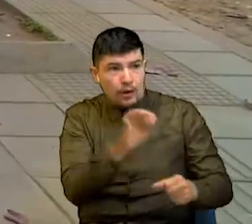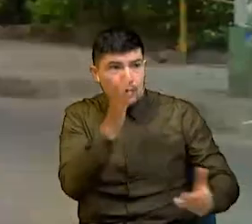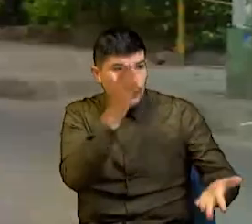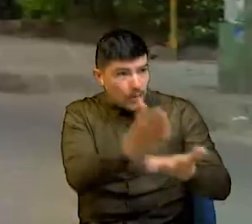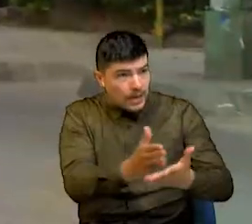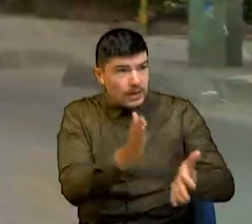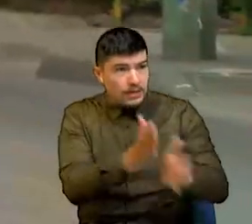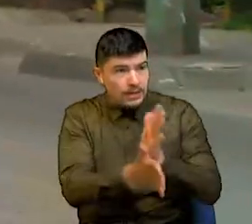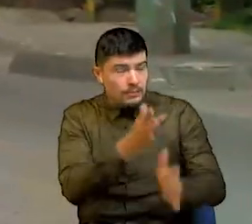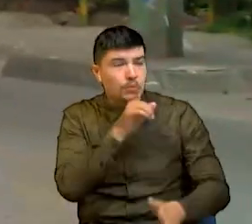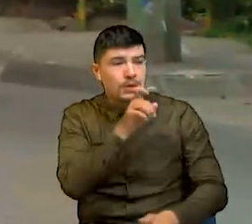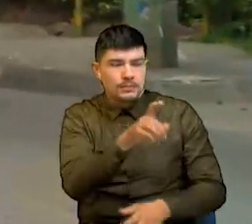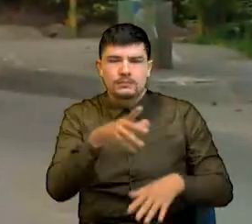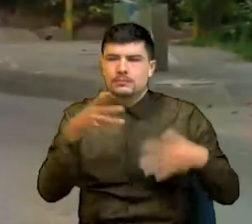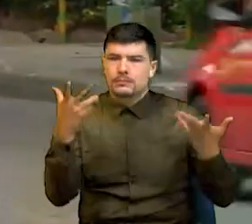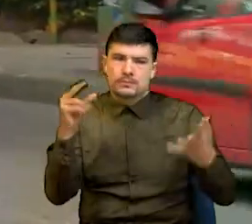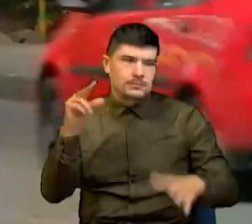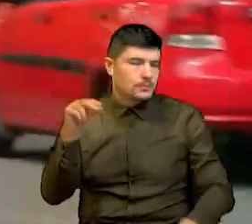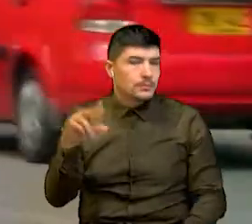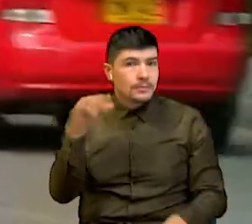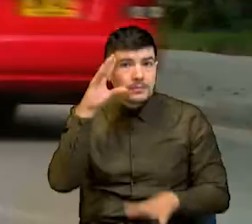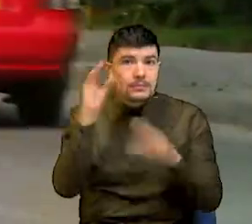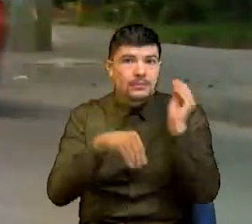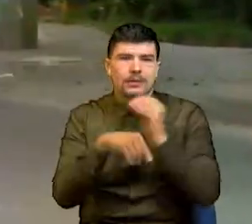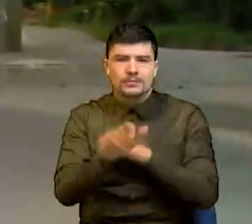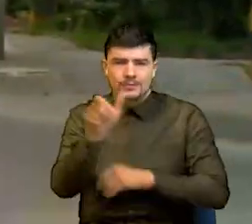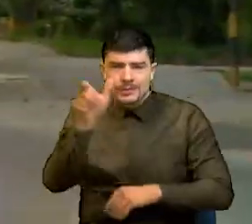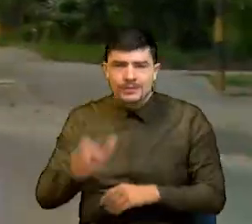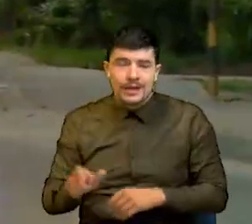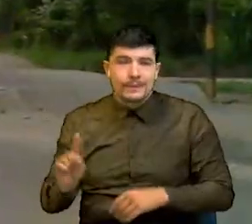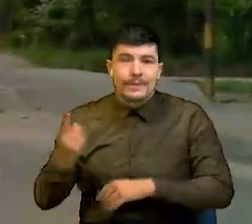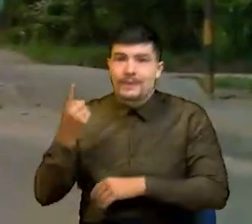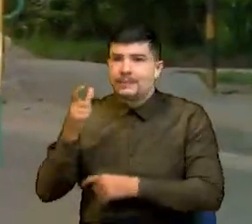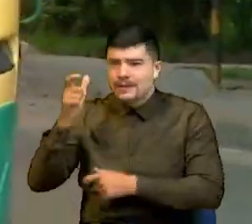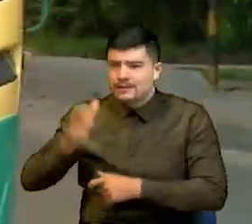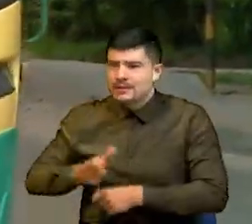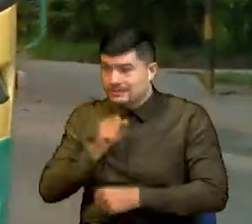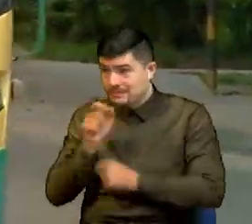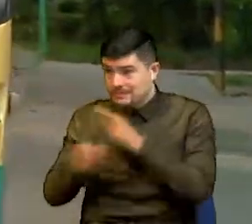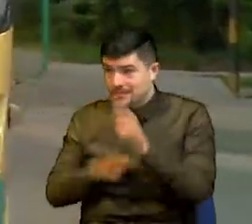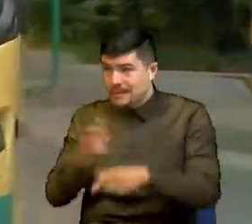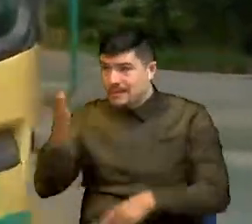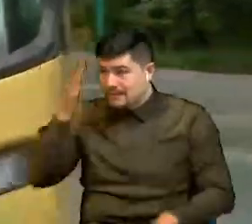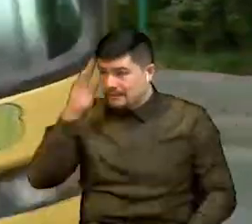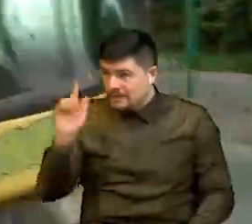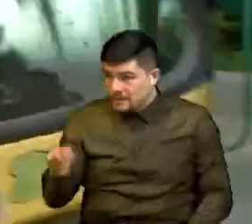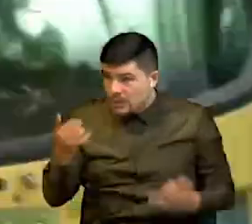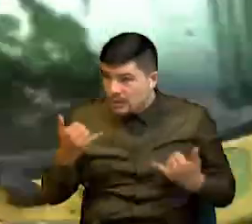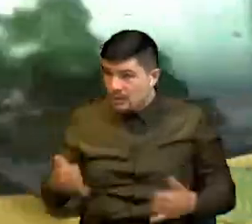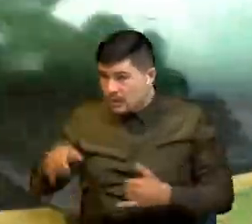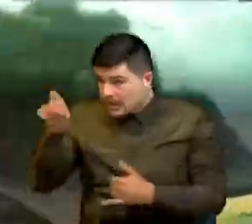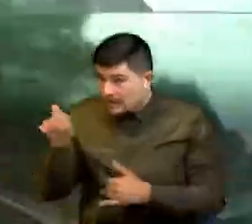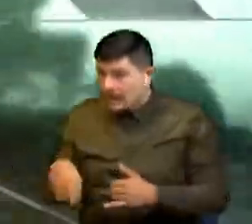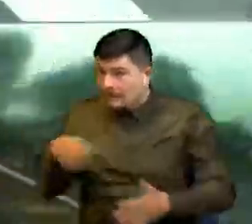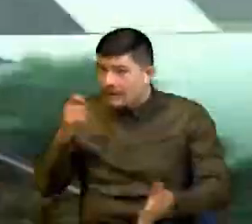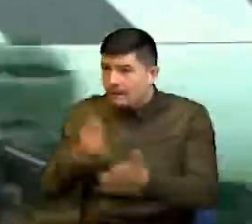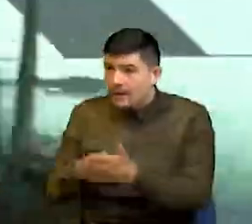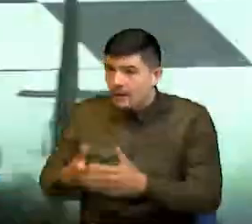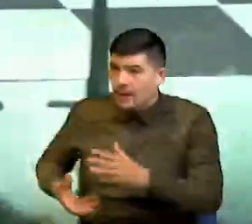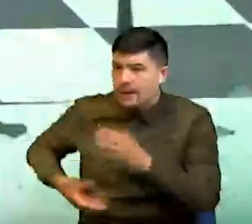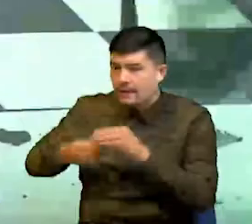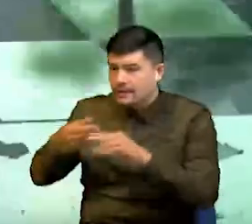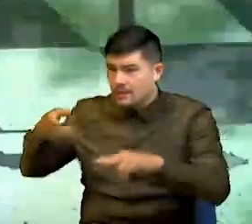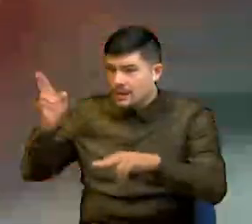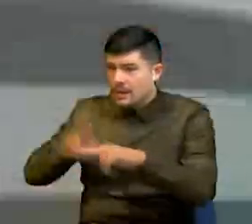no no no así fue la expresión de la primera usuaria al saber que ahora deberá pagar más pasaje para